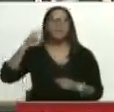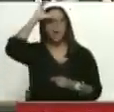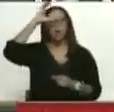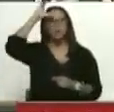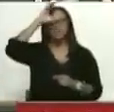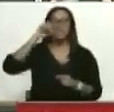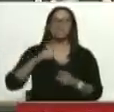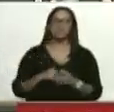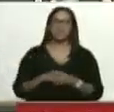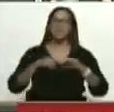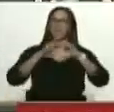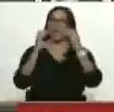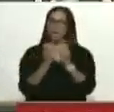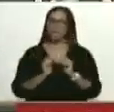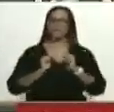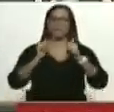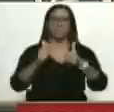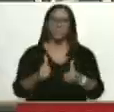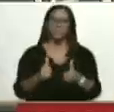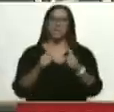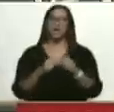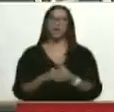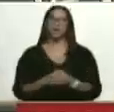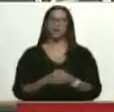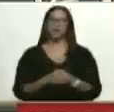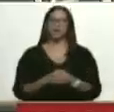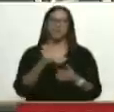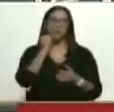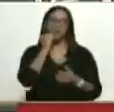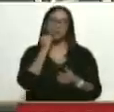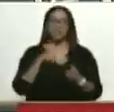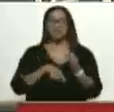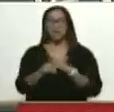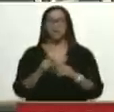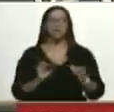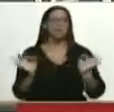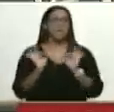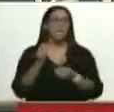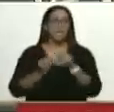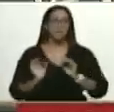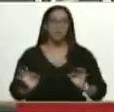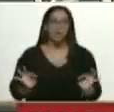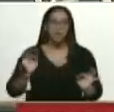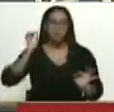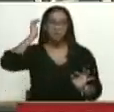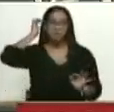se iniciaron. Se iniciaron, los que salieron a protestar salieron. No les, nadie les hizo nada.